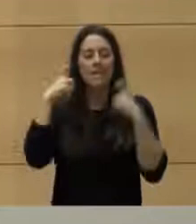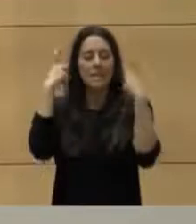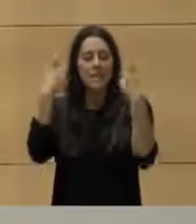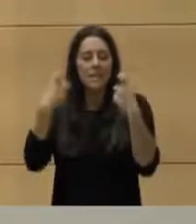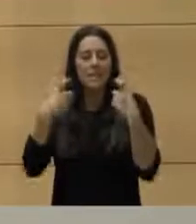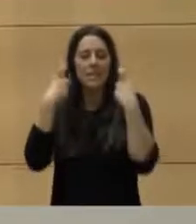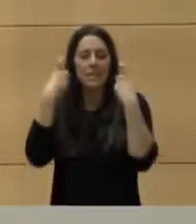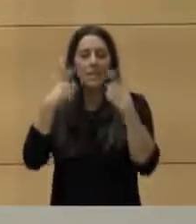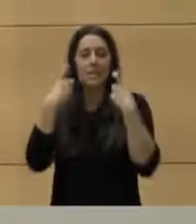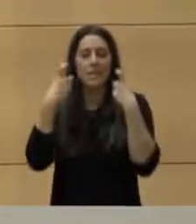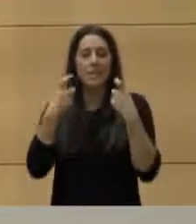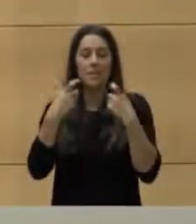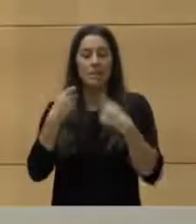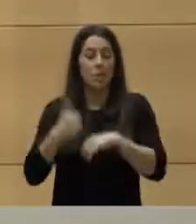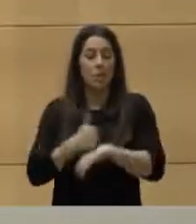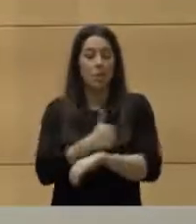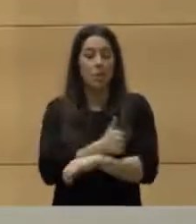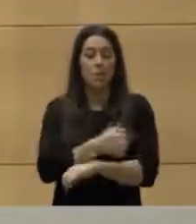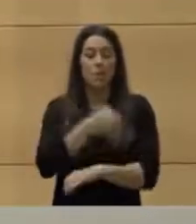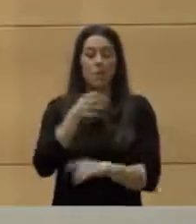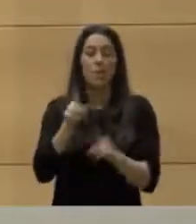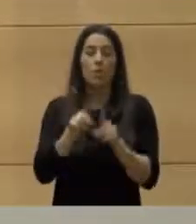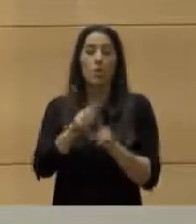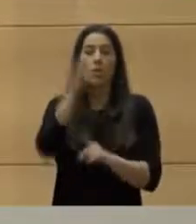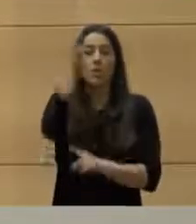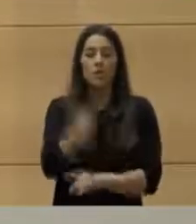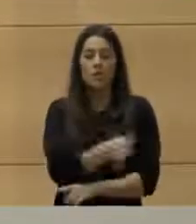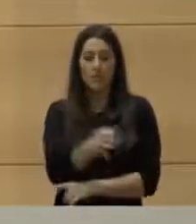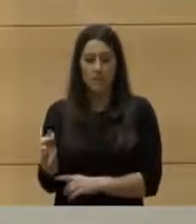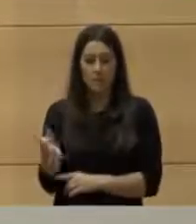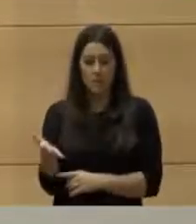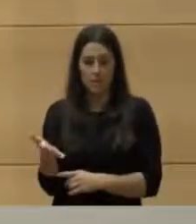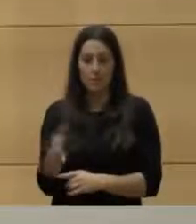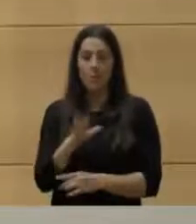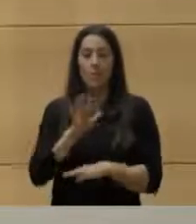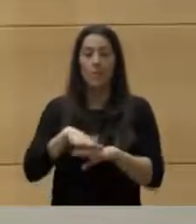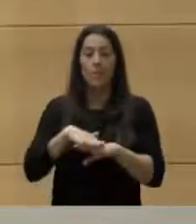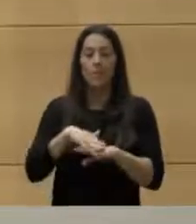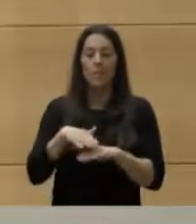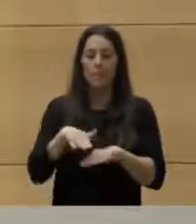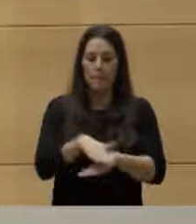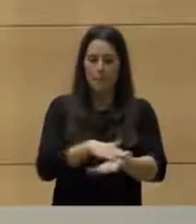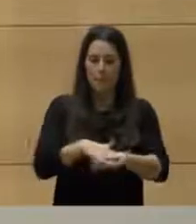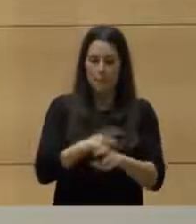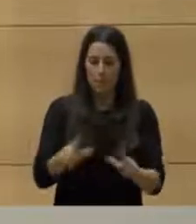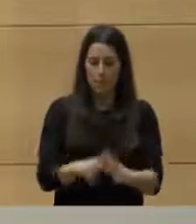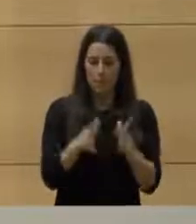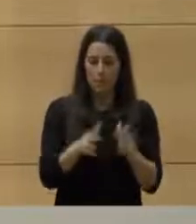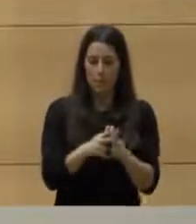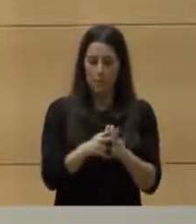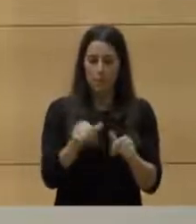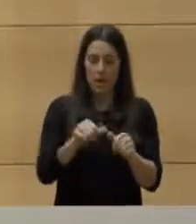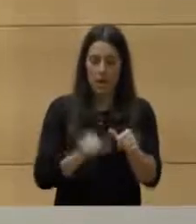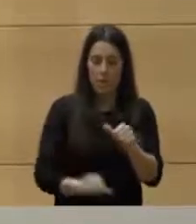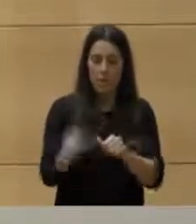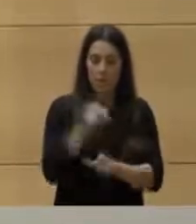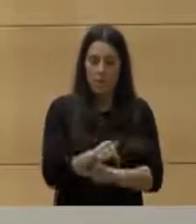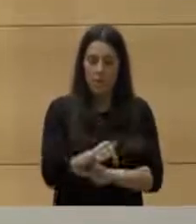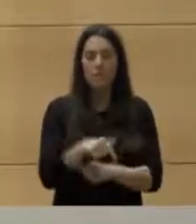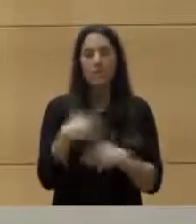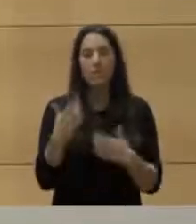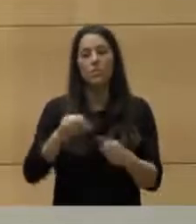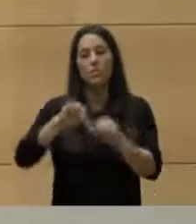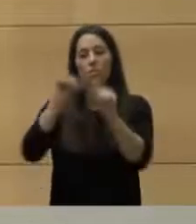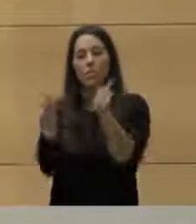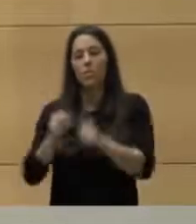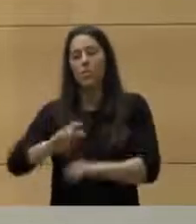los ciudadanos del Estado español para que sobre esa base social importantísima podamos desarrollar los otros